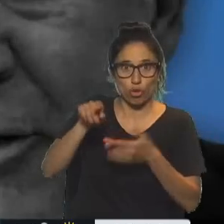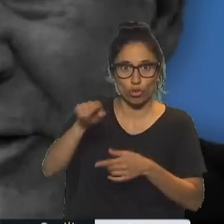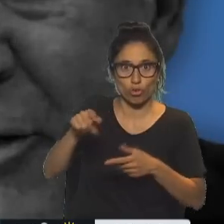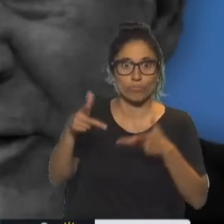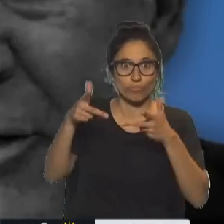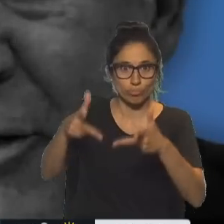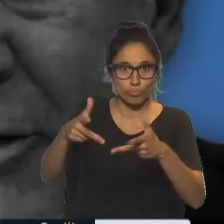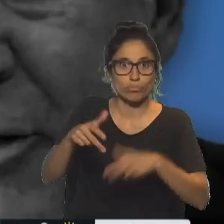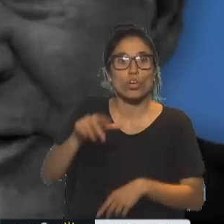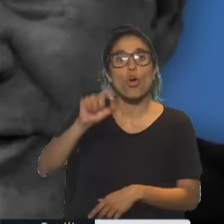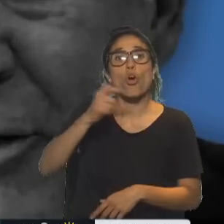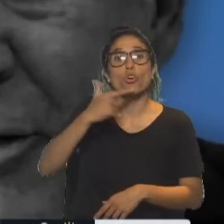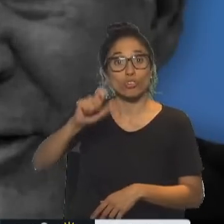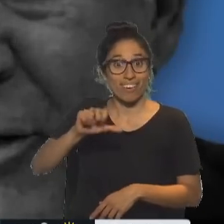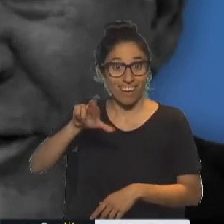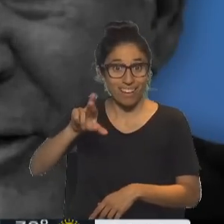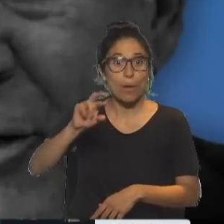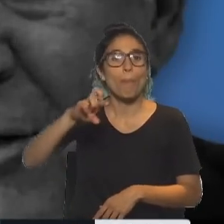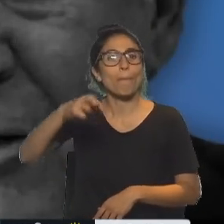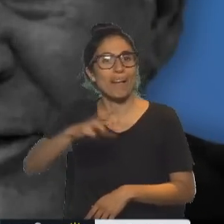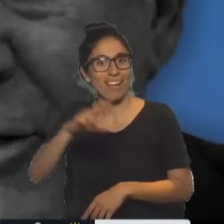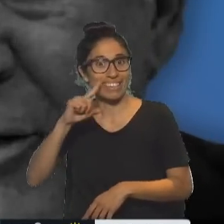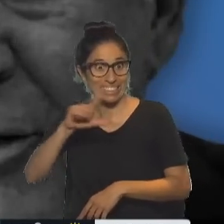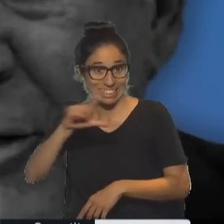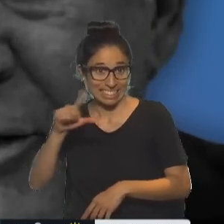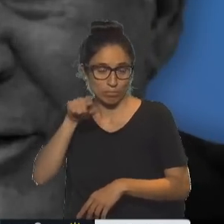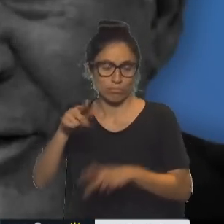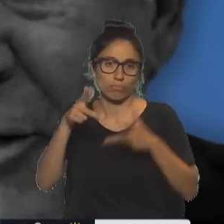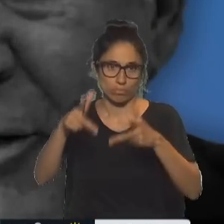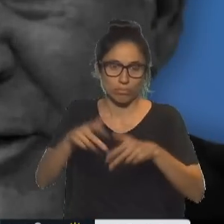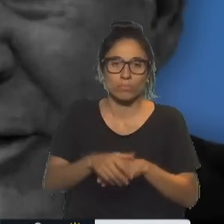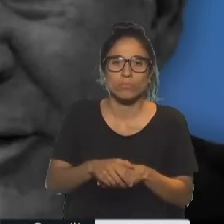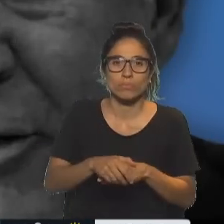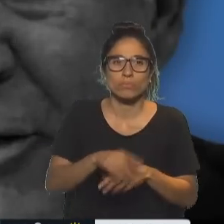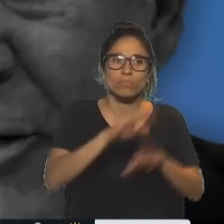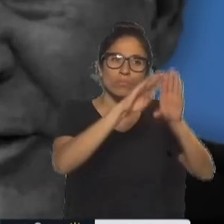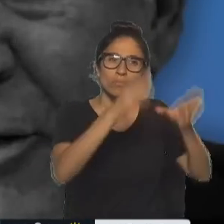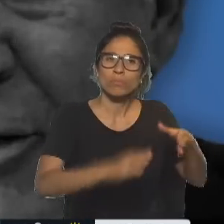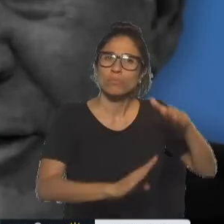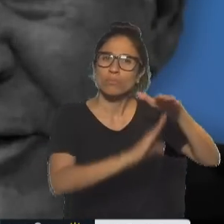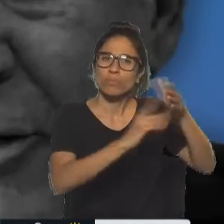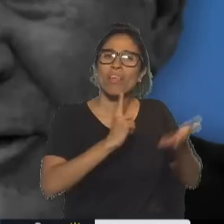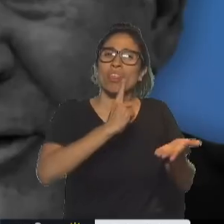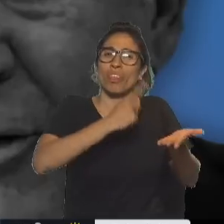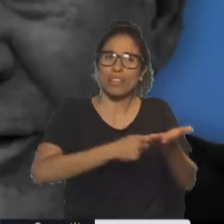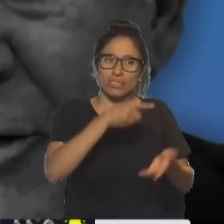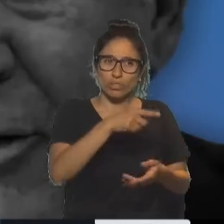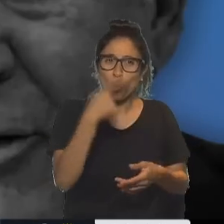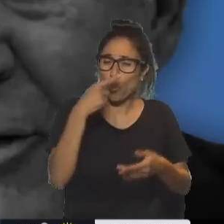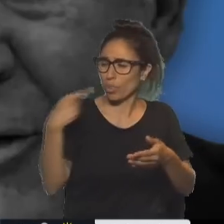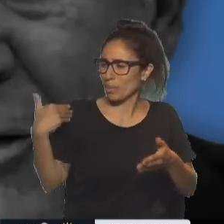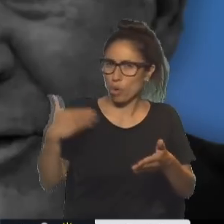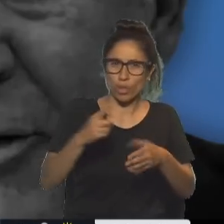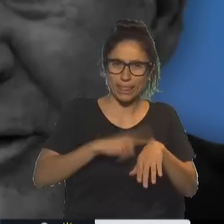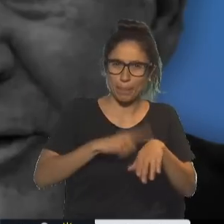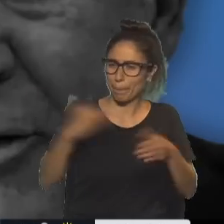Oscar Marcelo. A ver, dice, estos últimos fallos de la Corte son propios de una Corte de la dictadura militar,